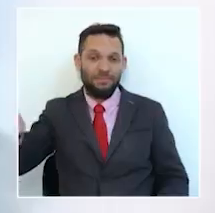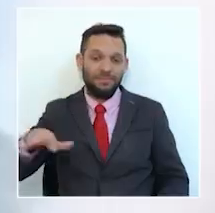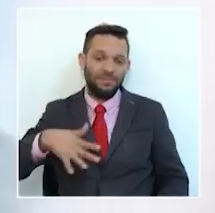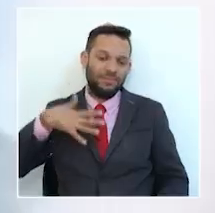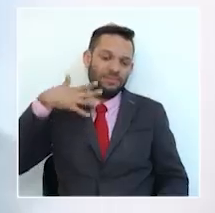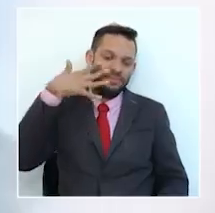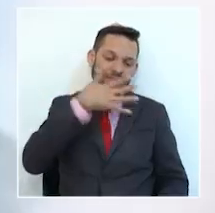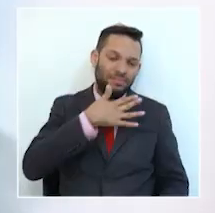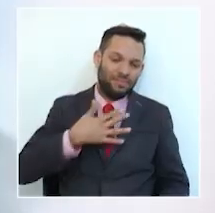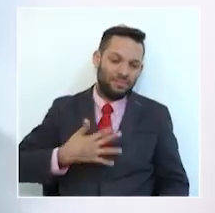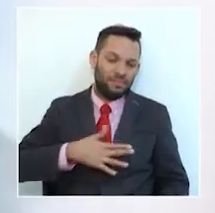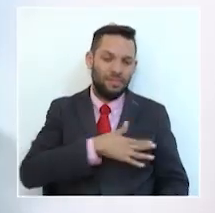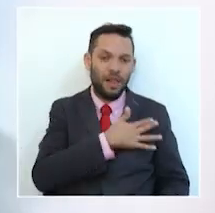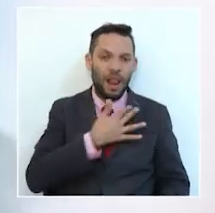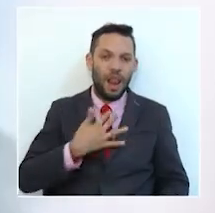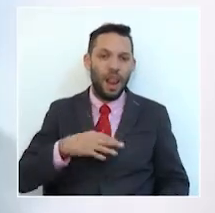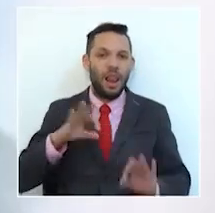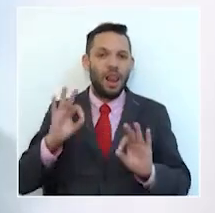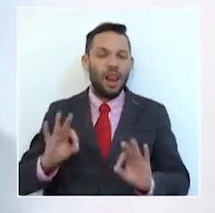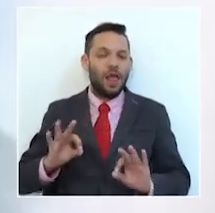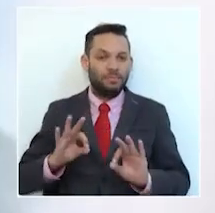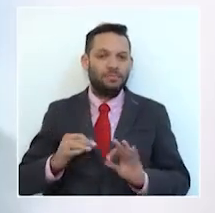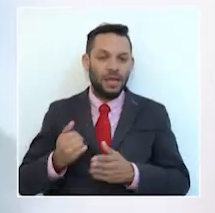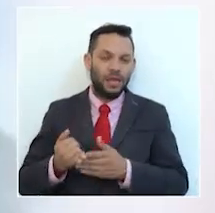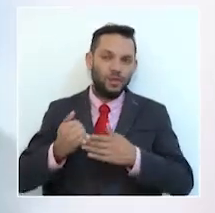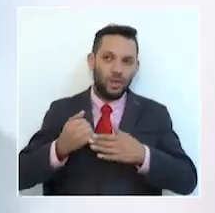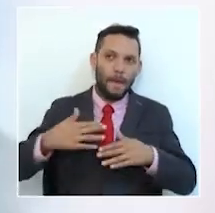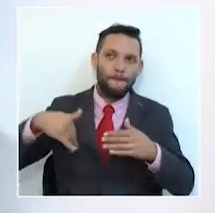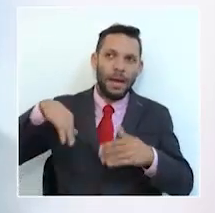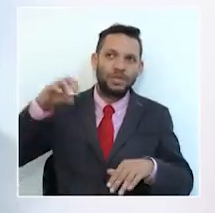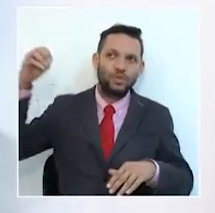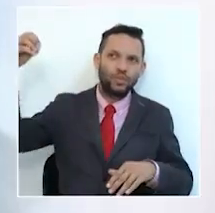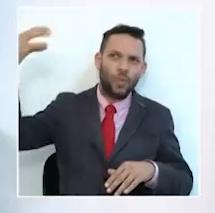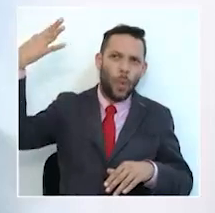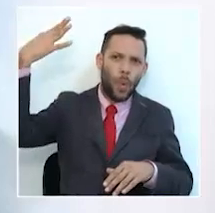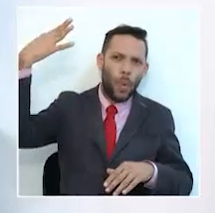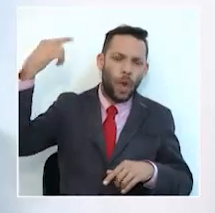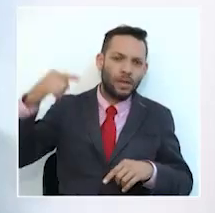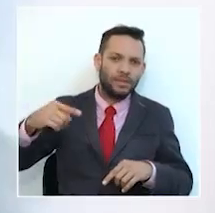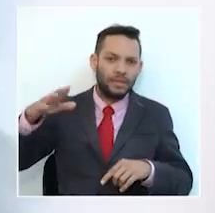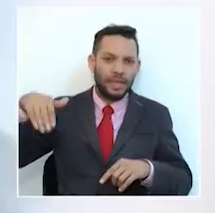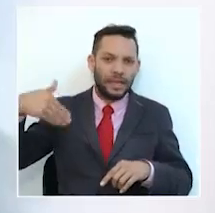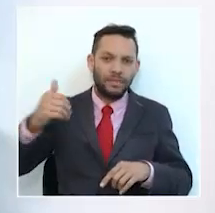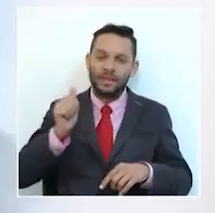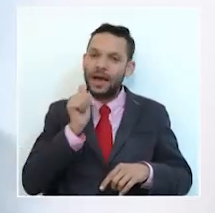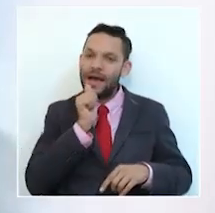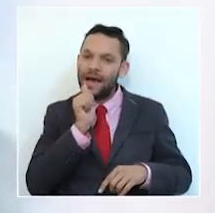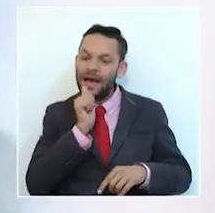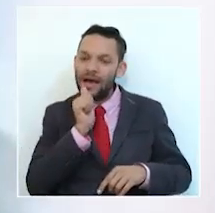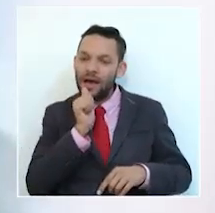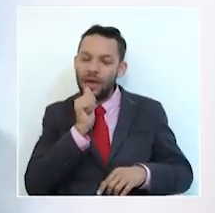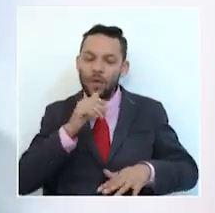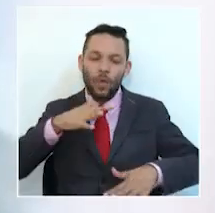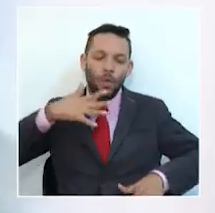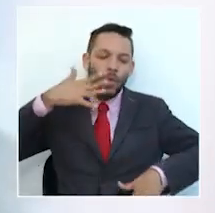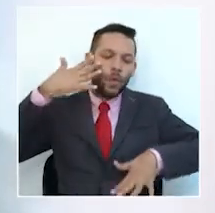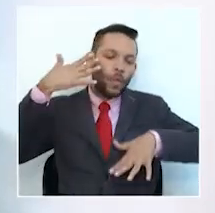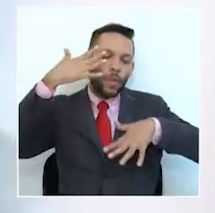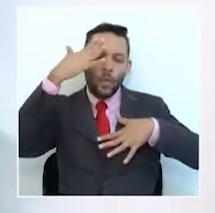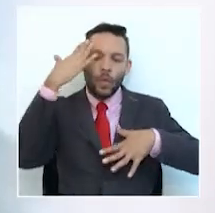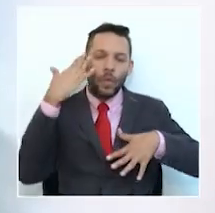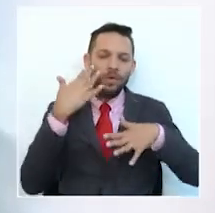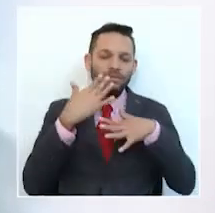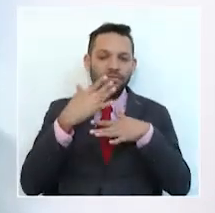cubrirse la piel con el pelo y de ponerse al sol y luego meterse en el agua del mar muerto y eso